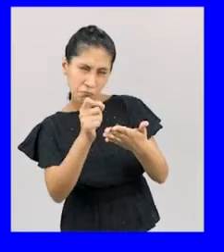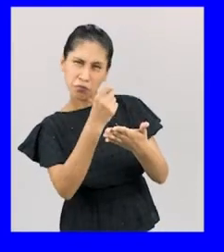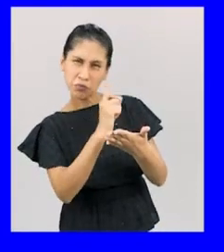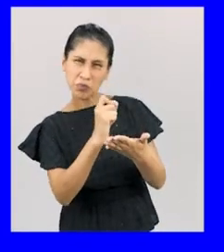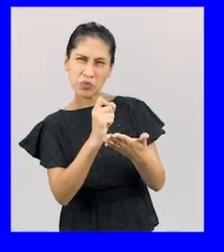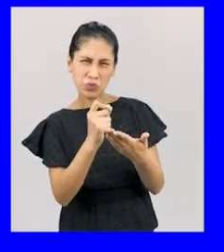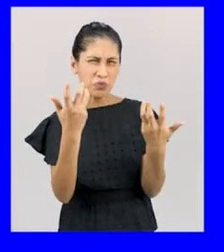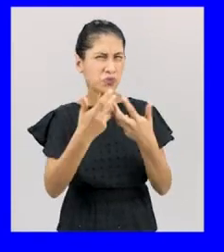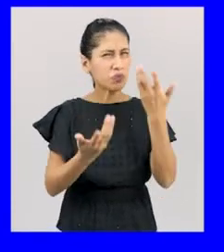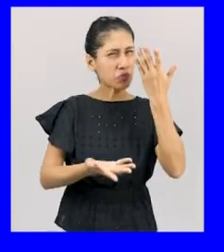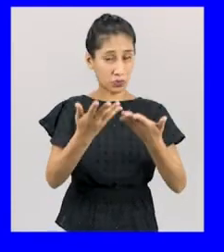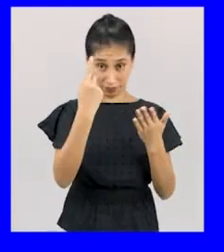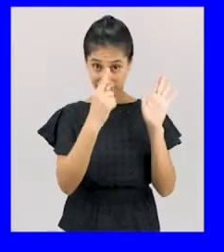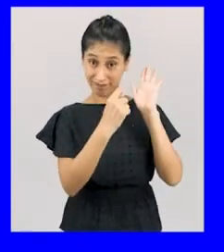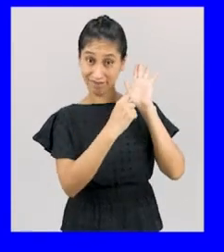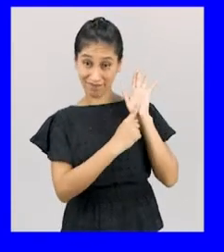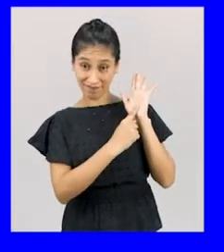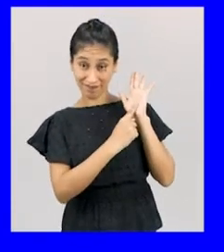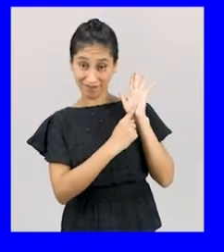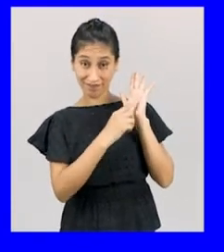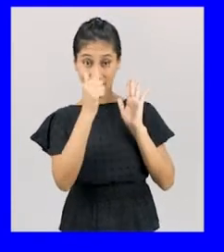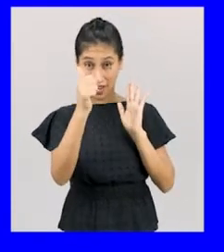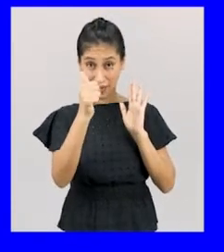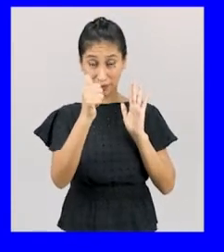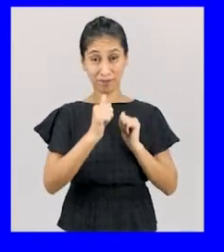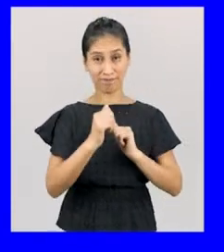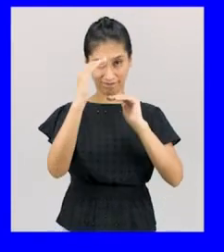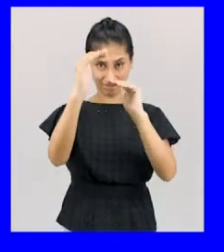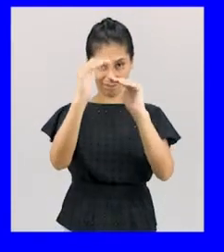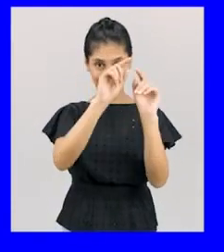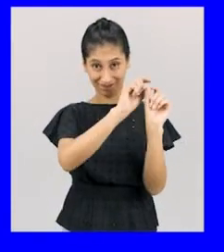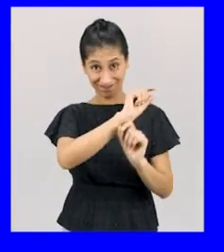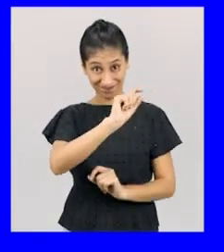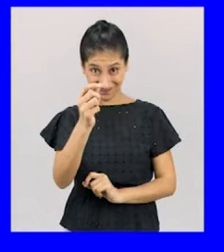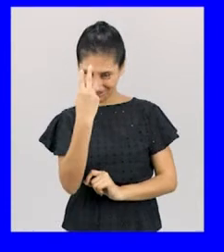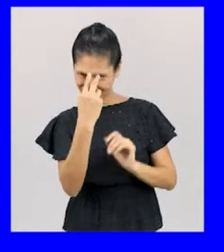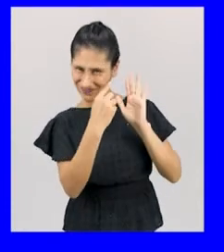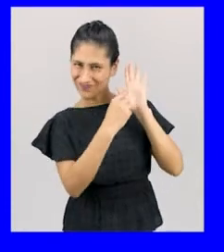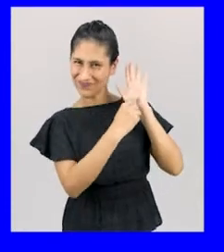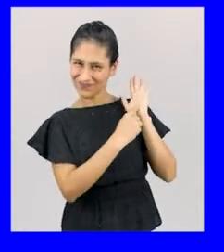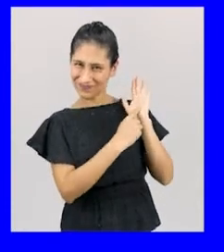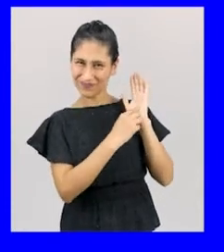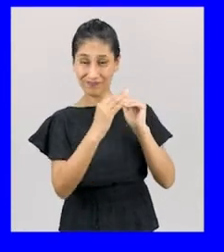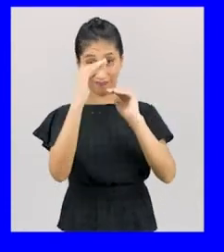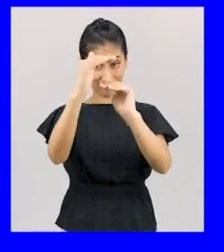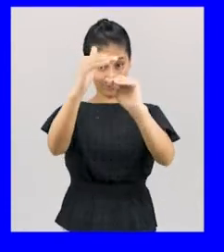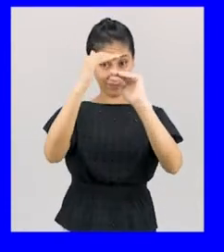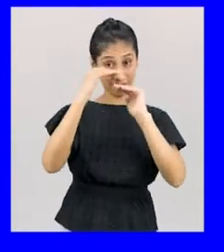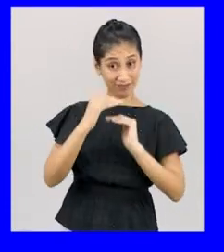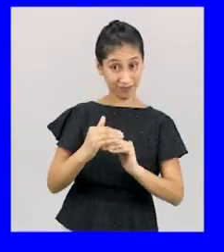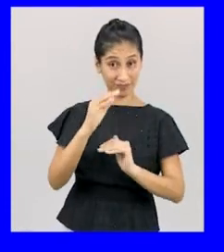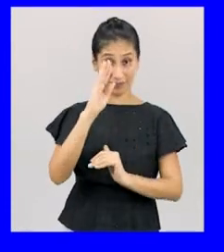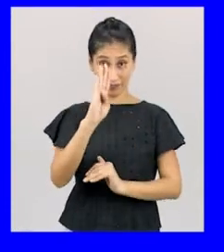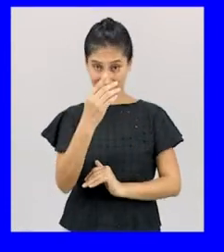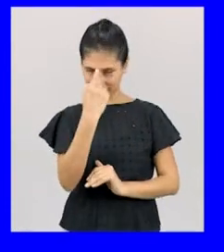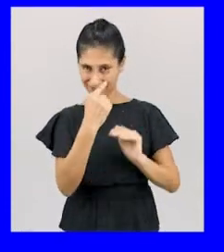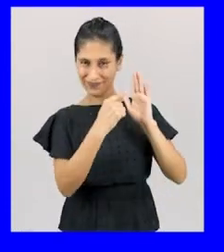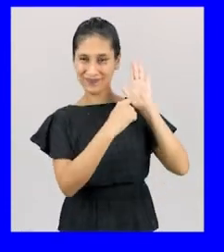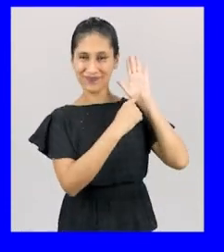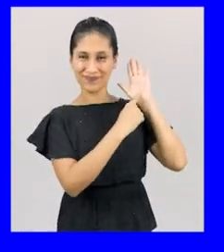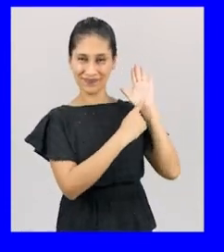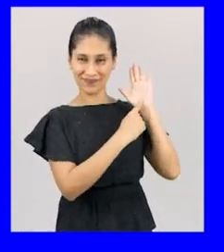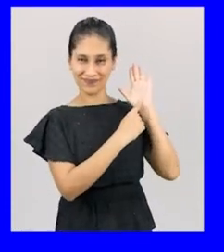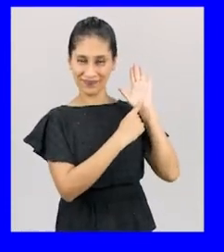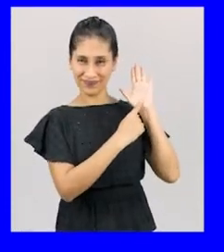erudición puede describirse como A. Despectiva, pues subestima la utilidad de la acumulación de datos. B.